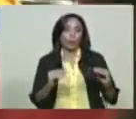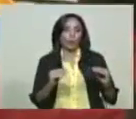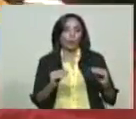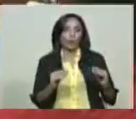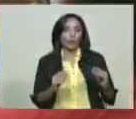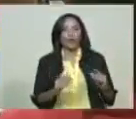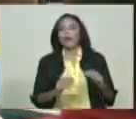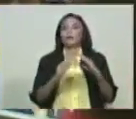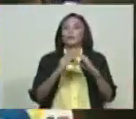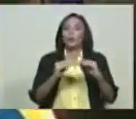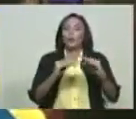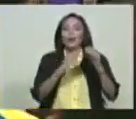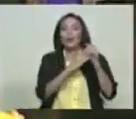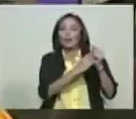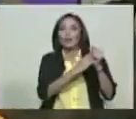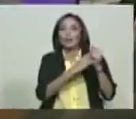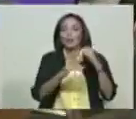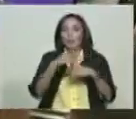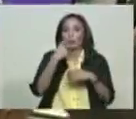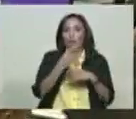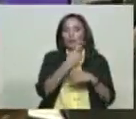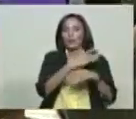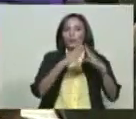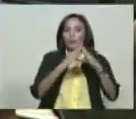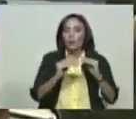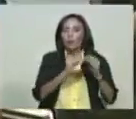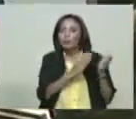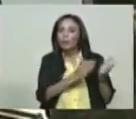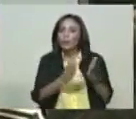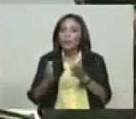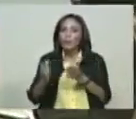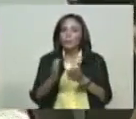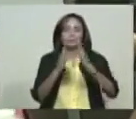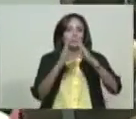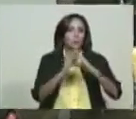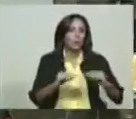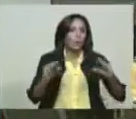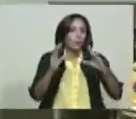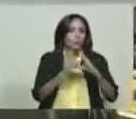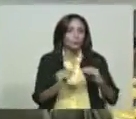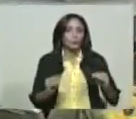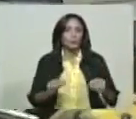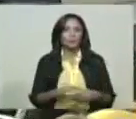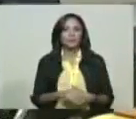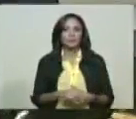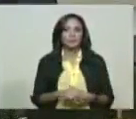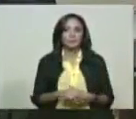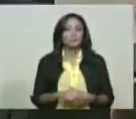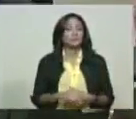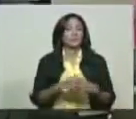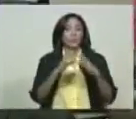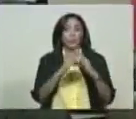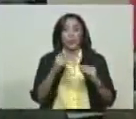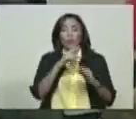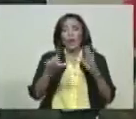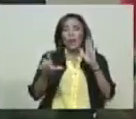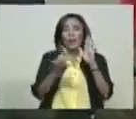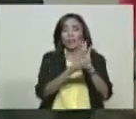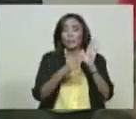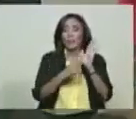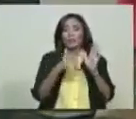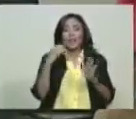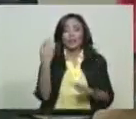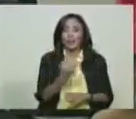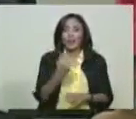sean delegados del poder popular todos todos los que están aquí todas tienen legítima legitimidad real